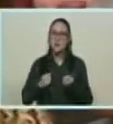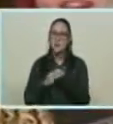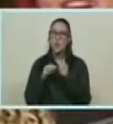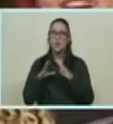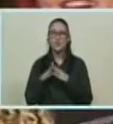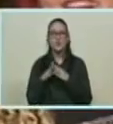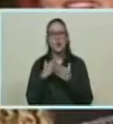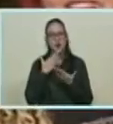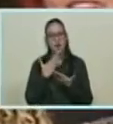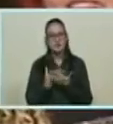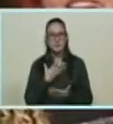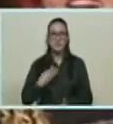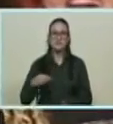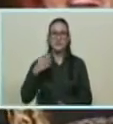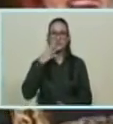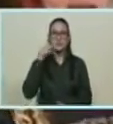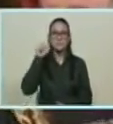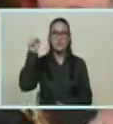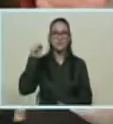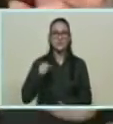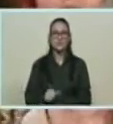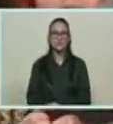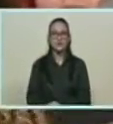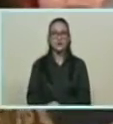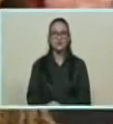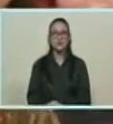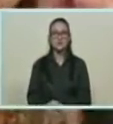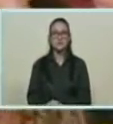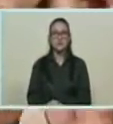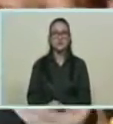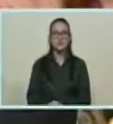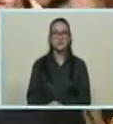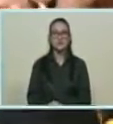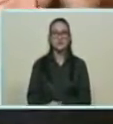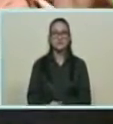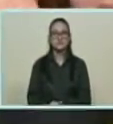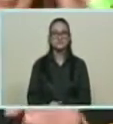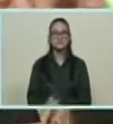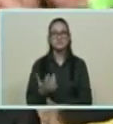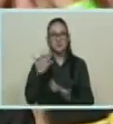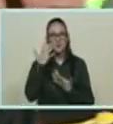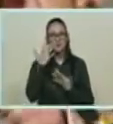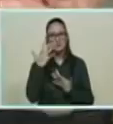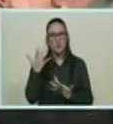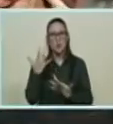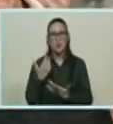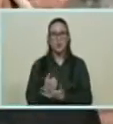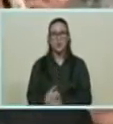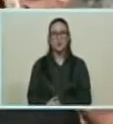a nuestro presidente Nicolás Maduro, que hemos visto, lo hemos visto